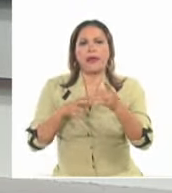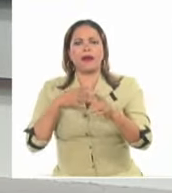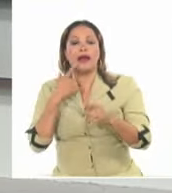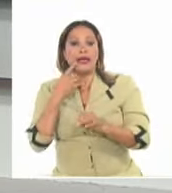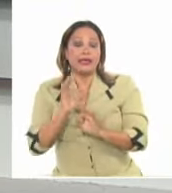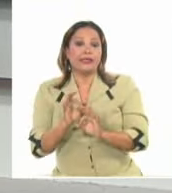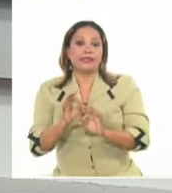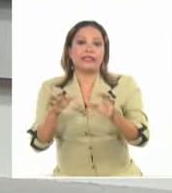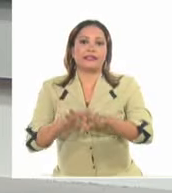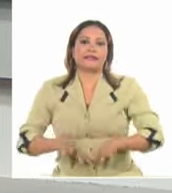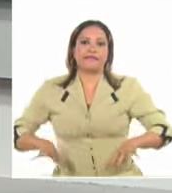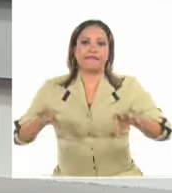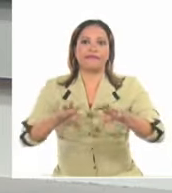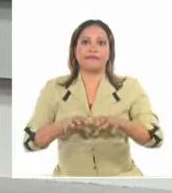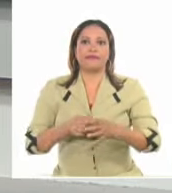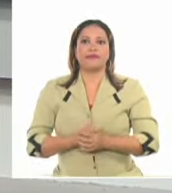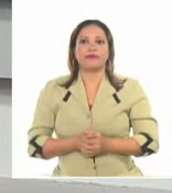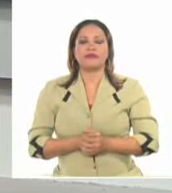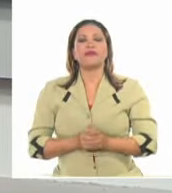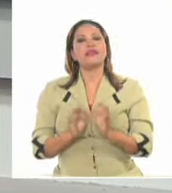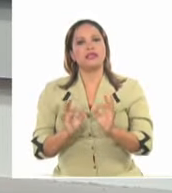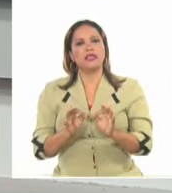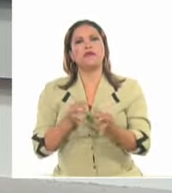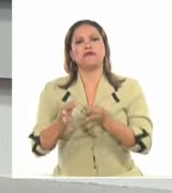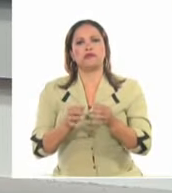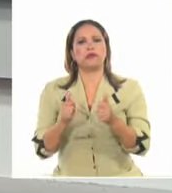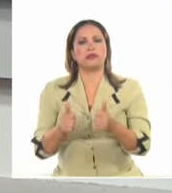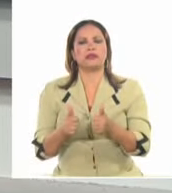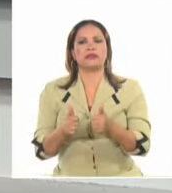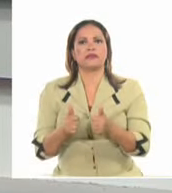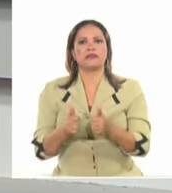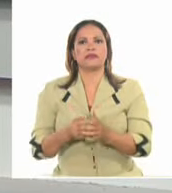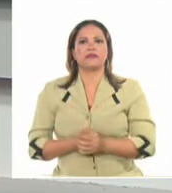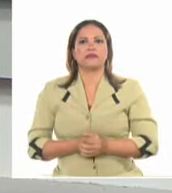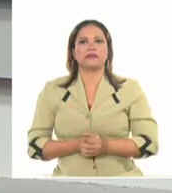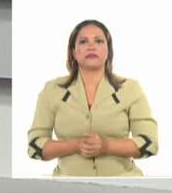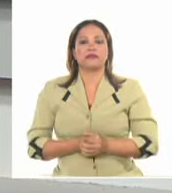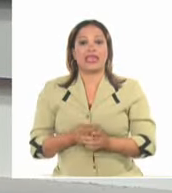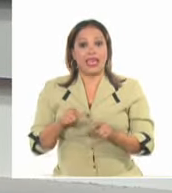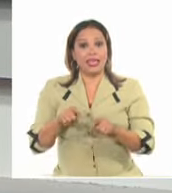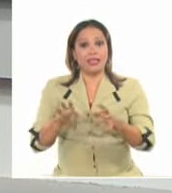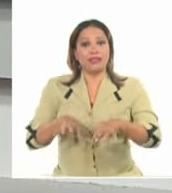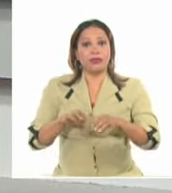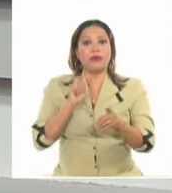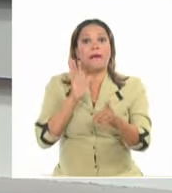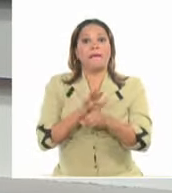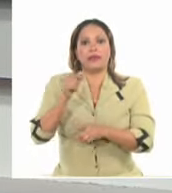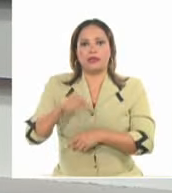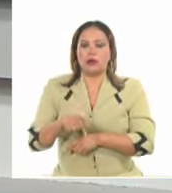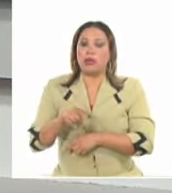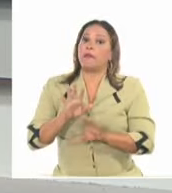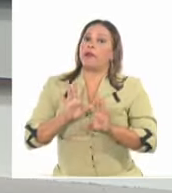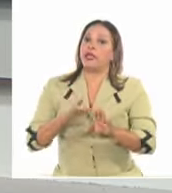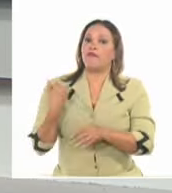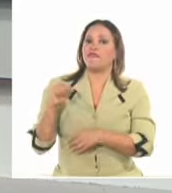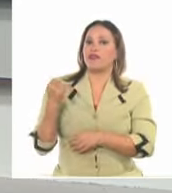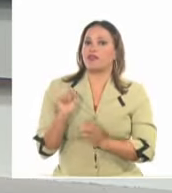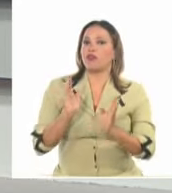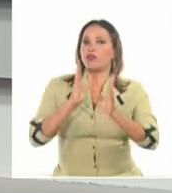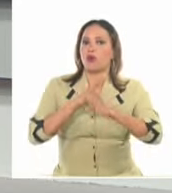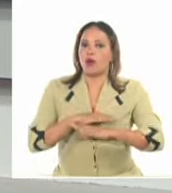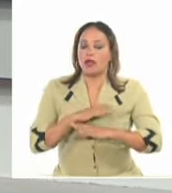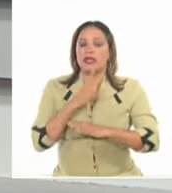la victimización que funciona siempre muy bien. Esta película recién empieza, solo esperemos que no tenga violencia y se quede en el lenguaje